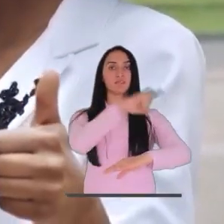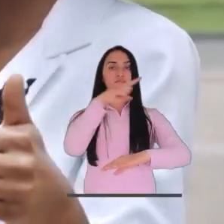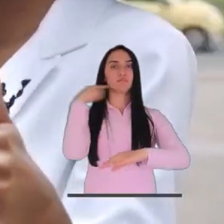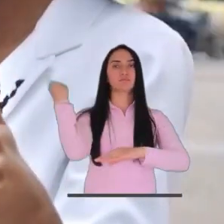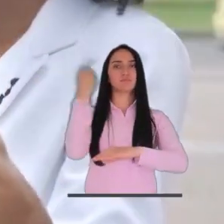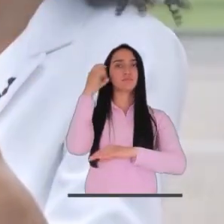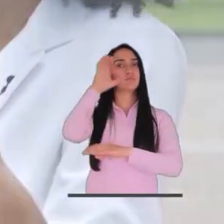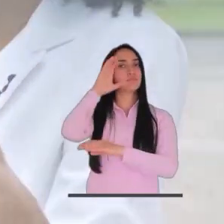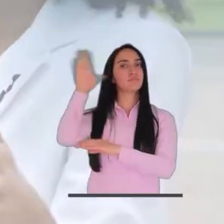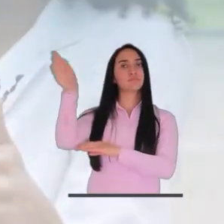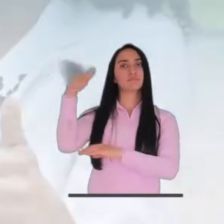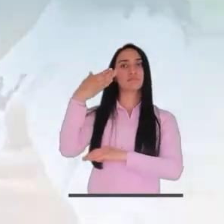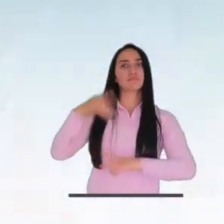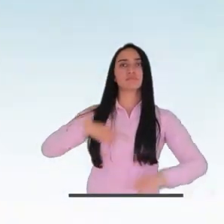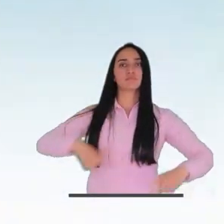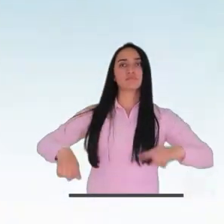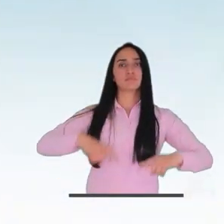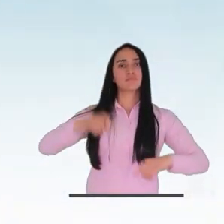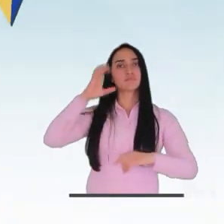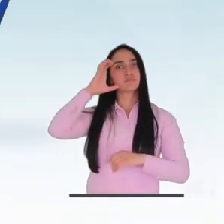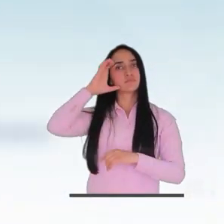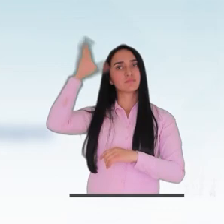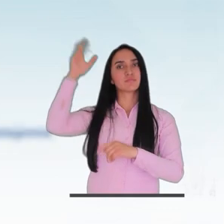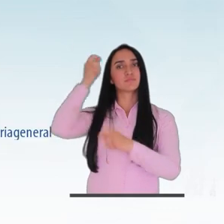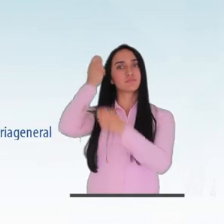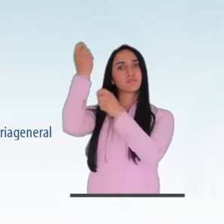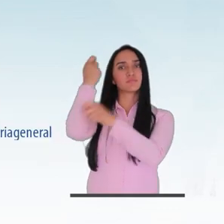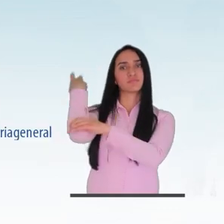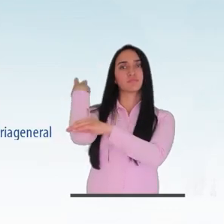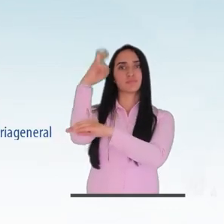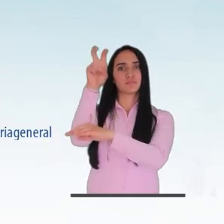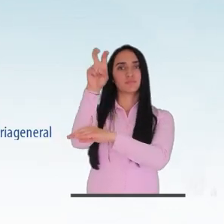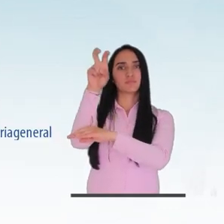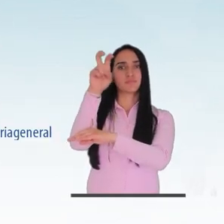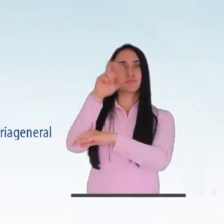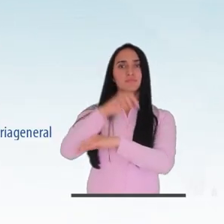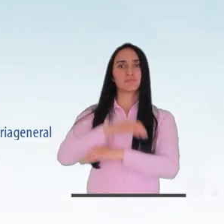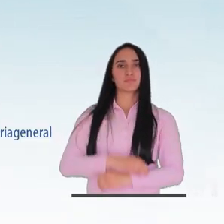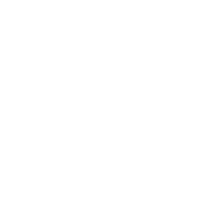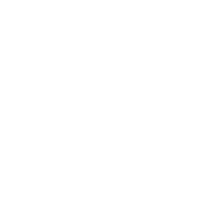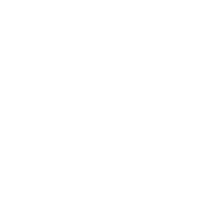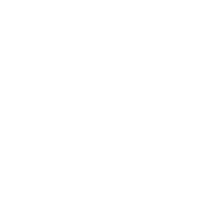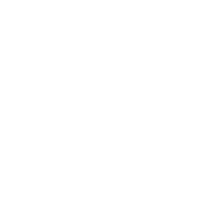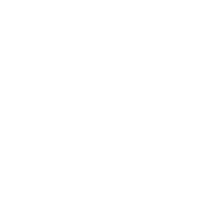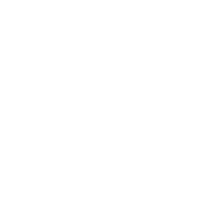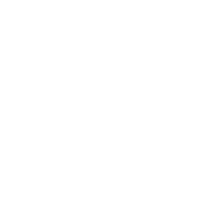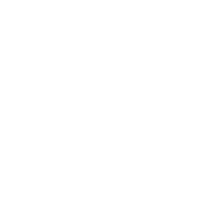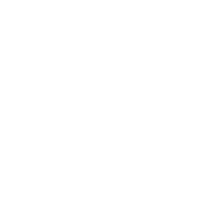Auditoría General de la República, gestionando el conocimiento del control fiscal.